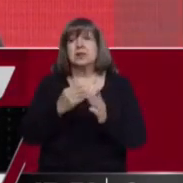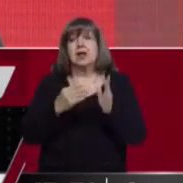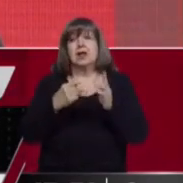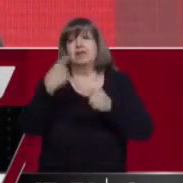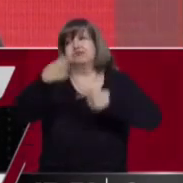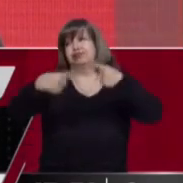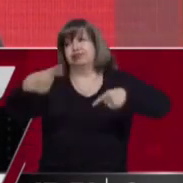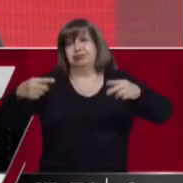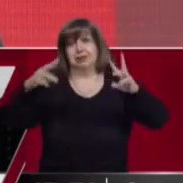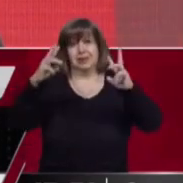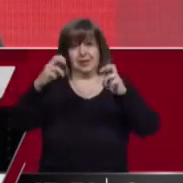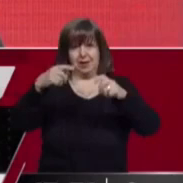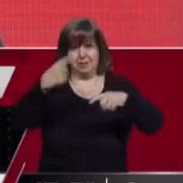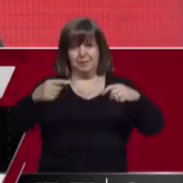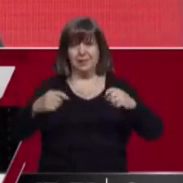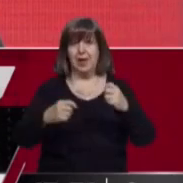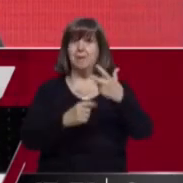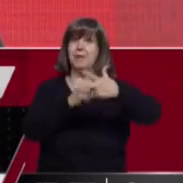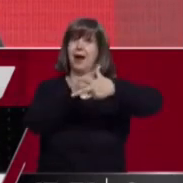el disparador o cómo se produce?